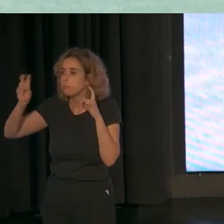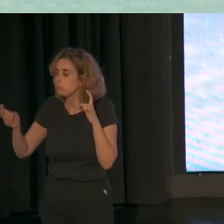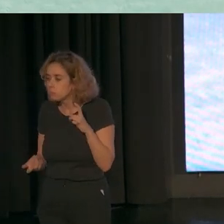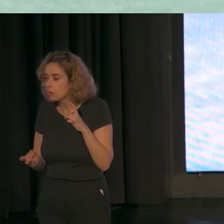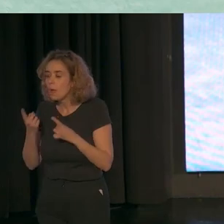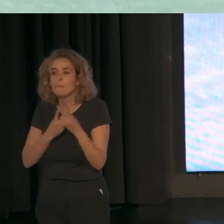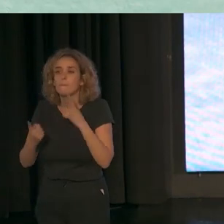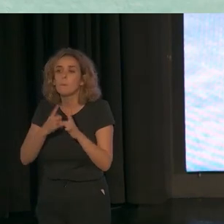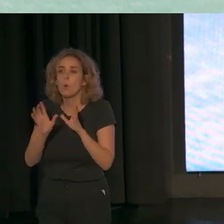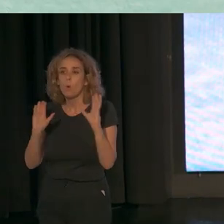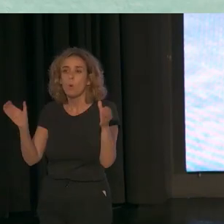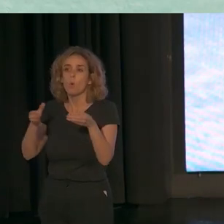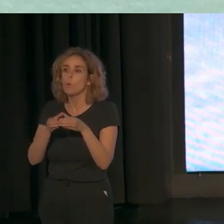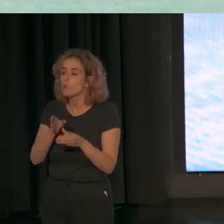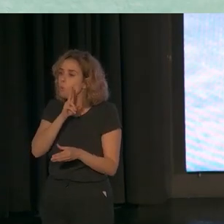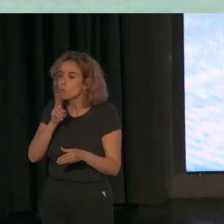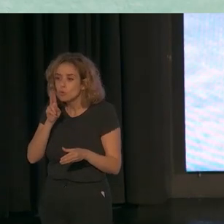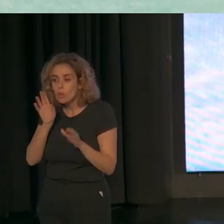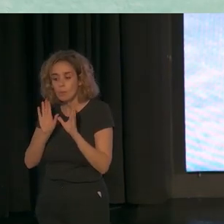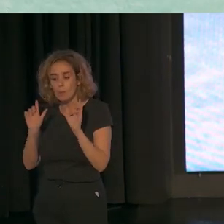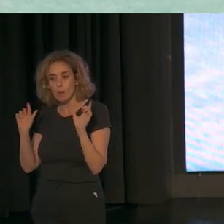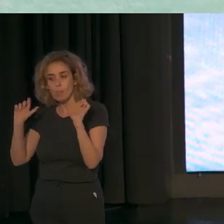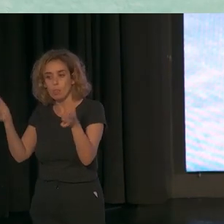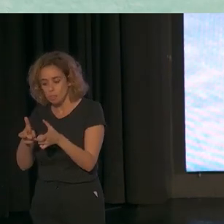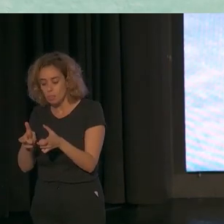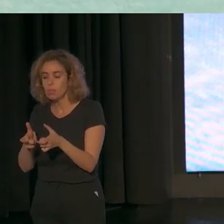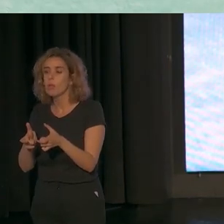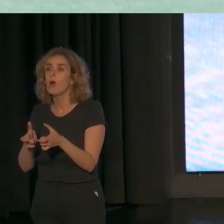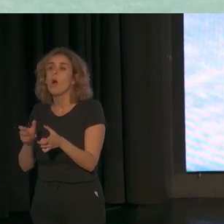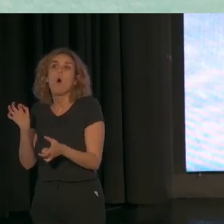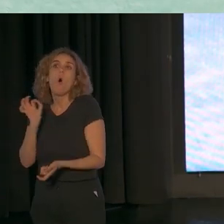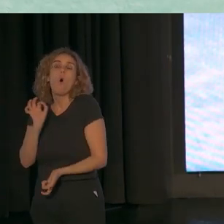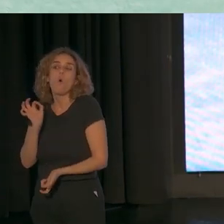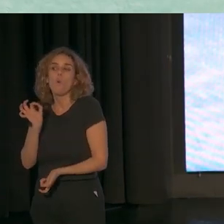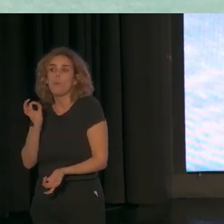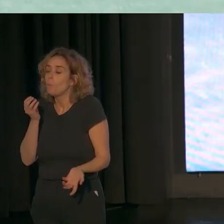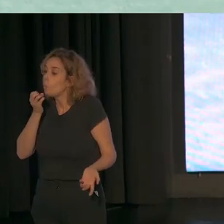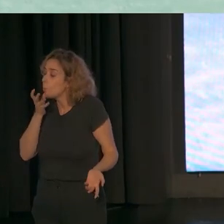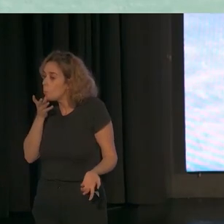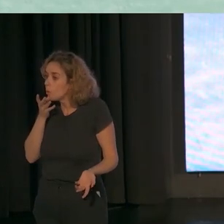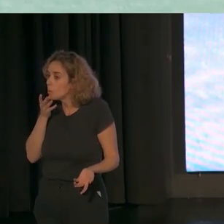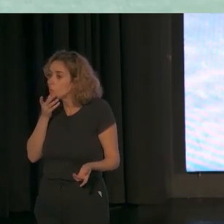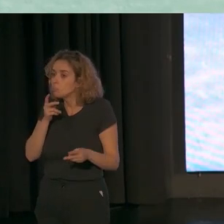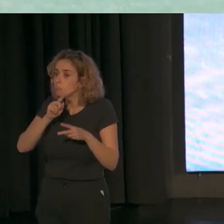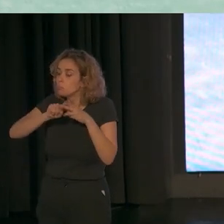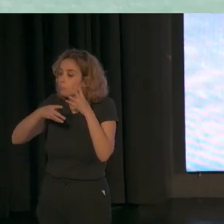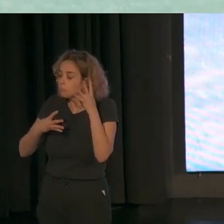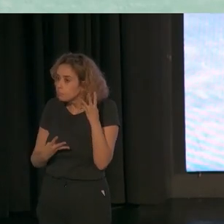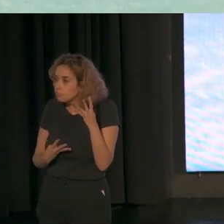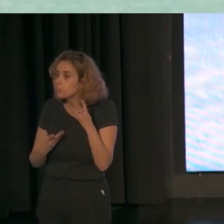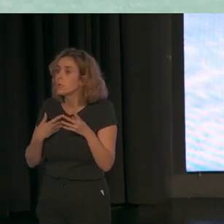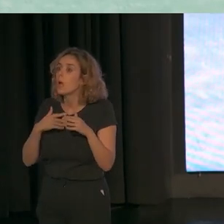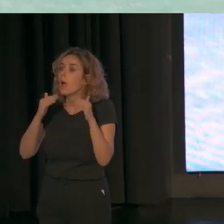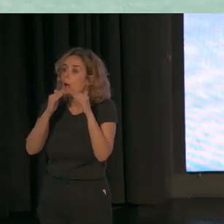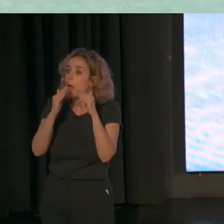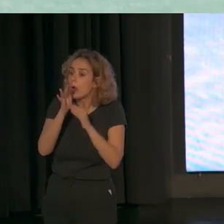que hay también grupos de madres que se reúnen o HM Bueno hay otras alternativas están las